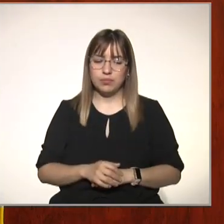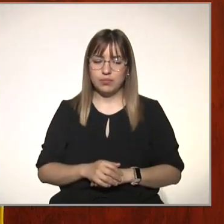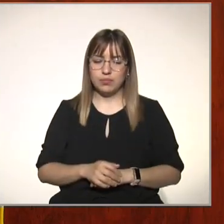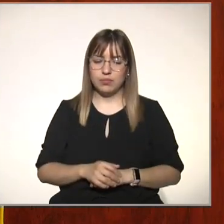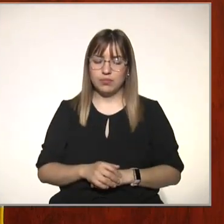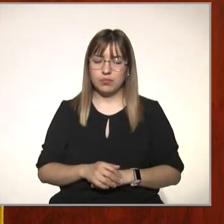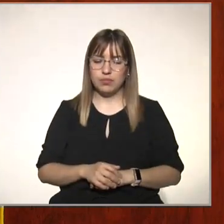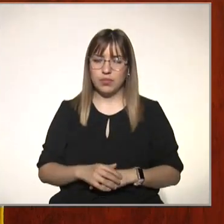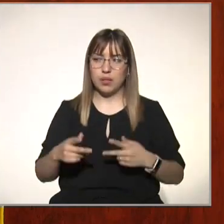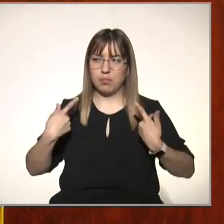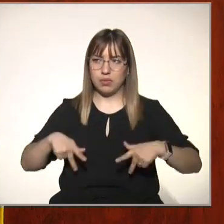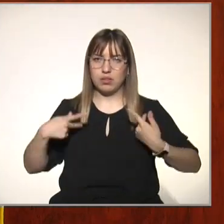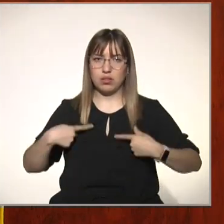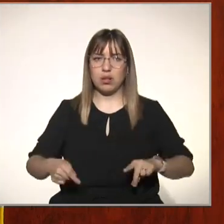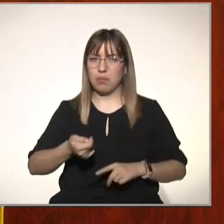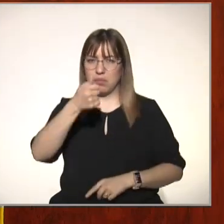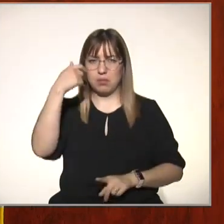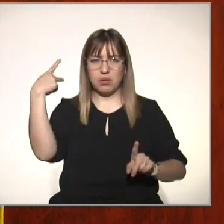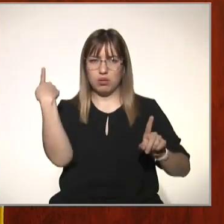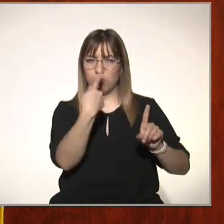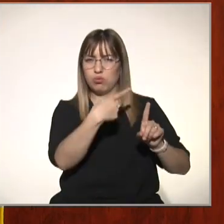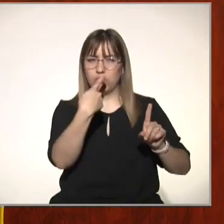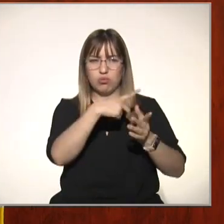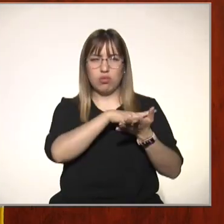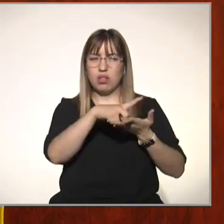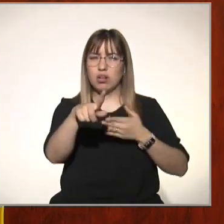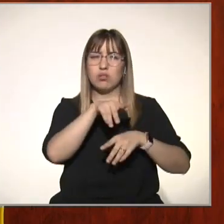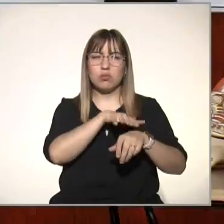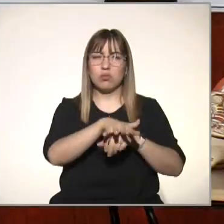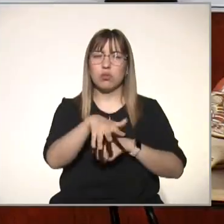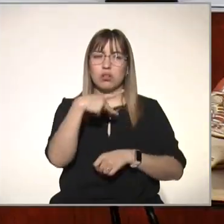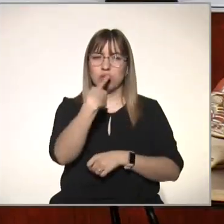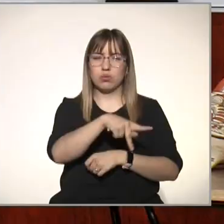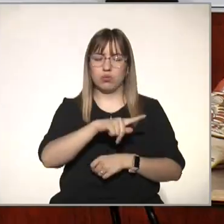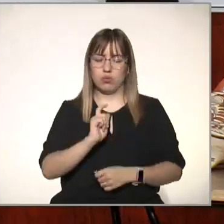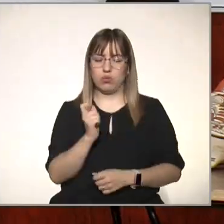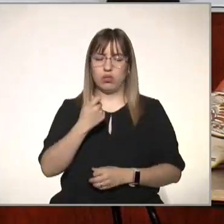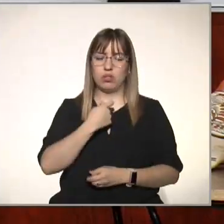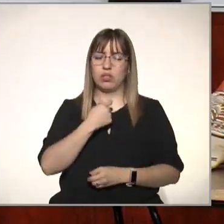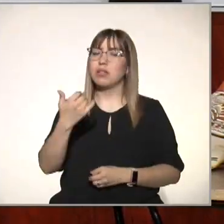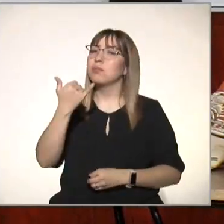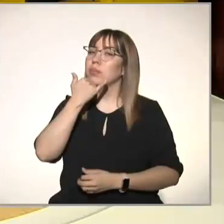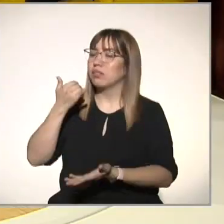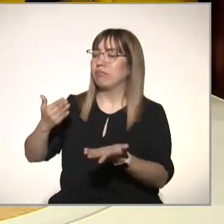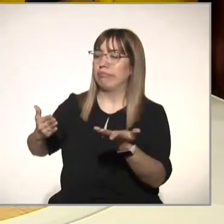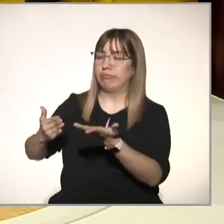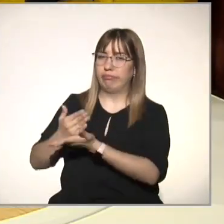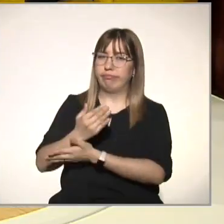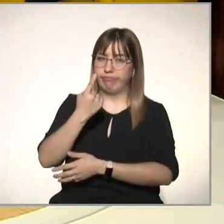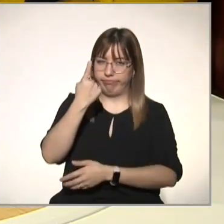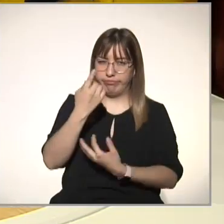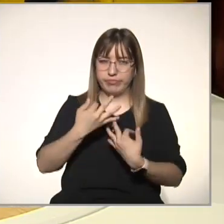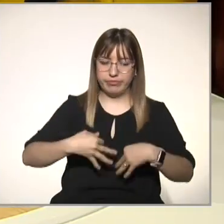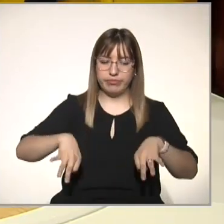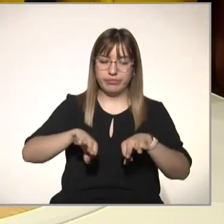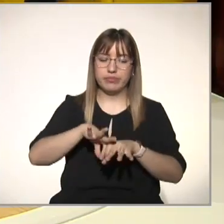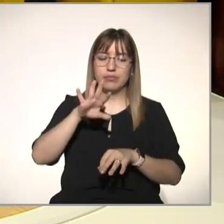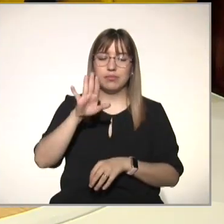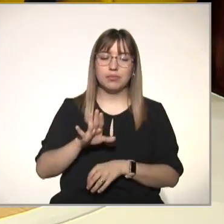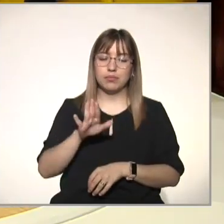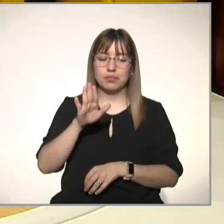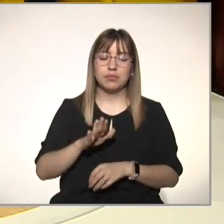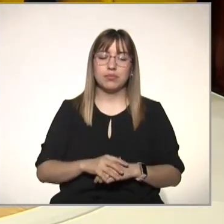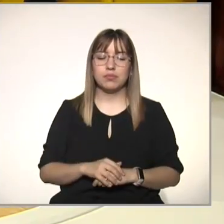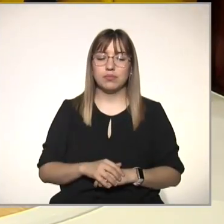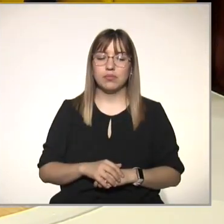una persona, que es el derecho a su identidad. Claro, Perdón, es que claro. aquí sí es súper importante. Pareciera que es inocente la